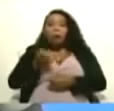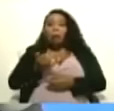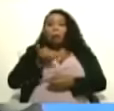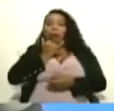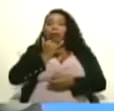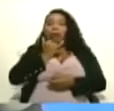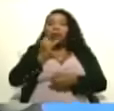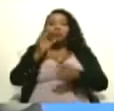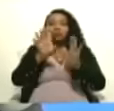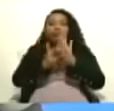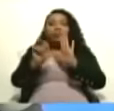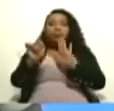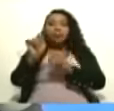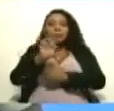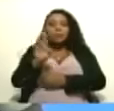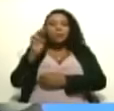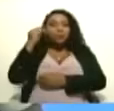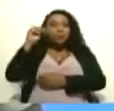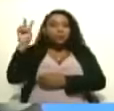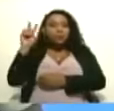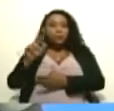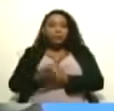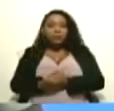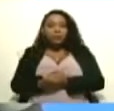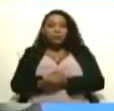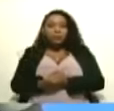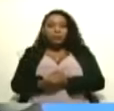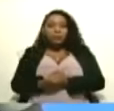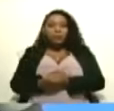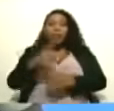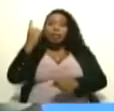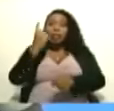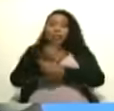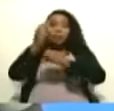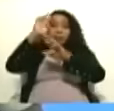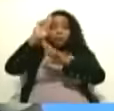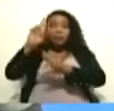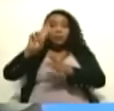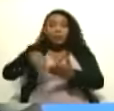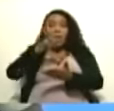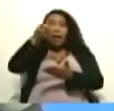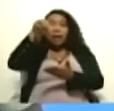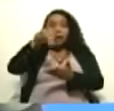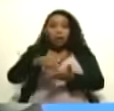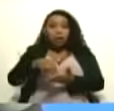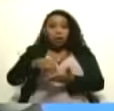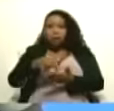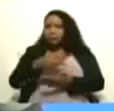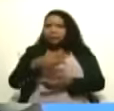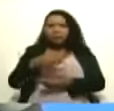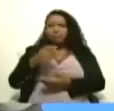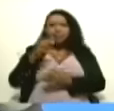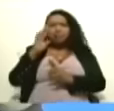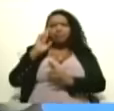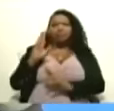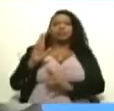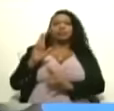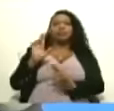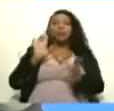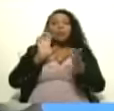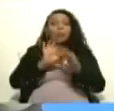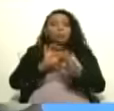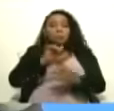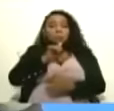de la Constitución de la República bolivariana de Venezuela deben respetar la nacionalidad no la respetan su Aliado el